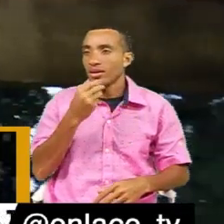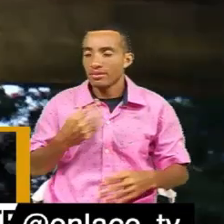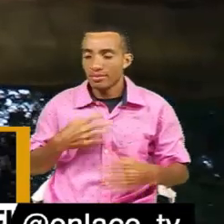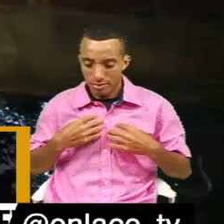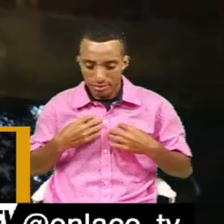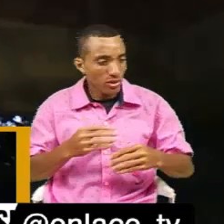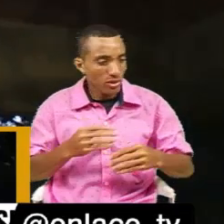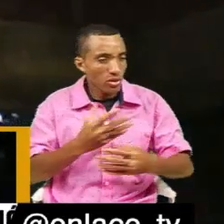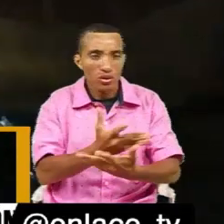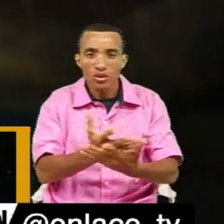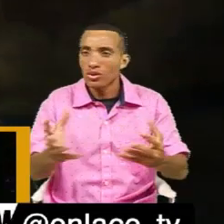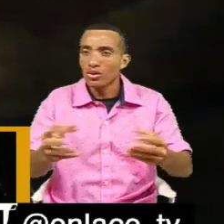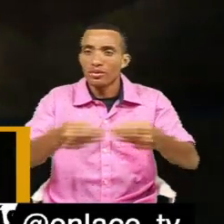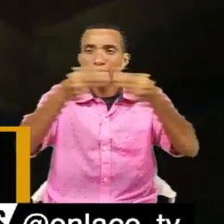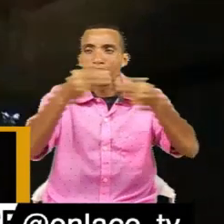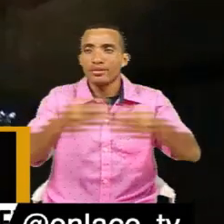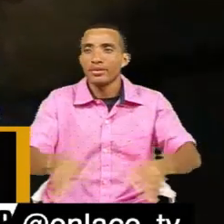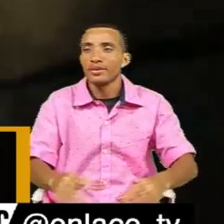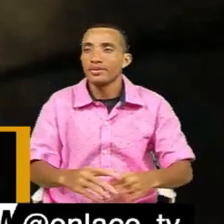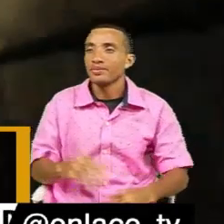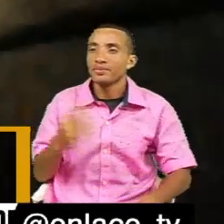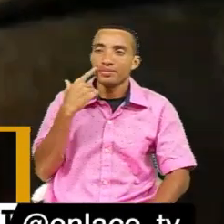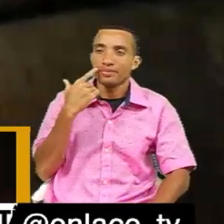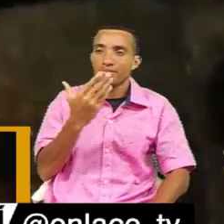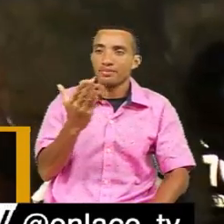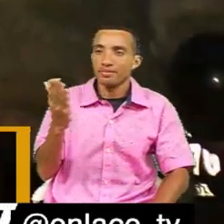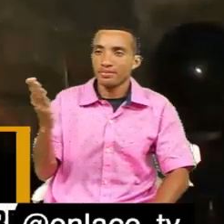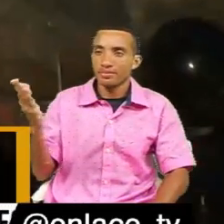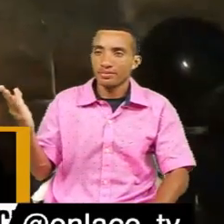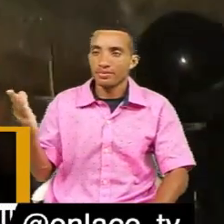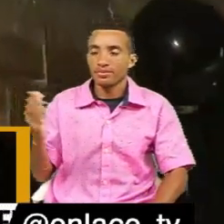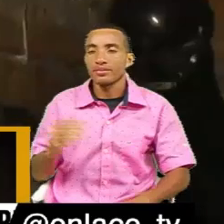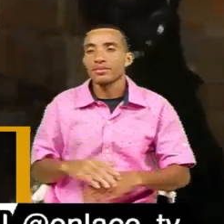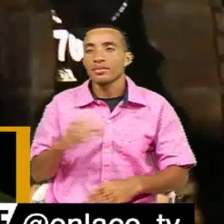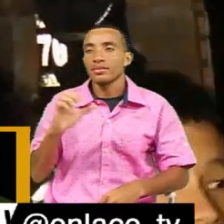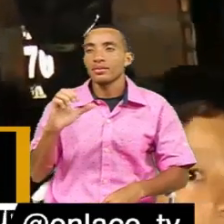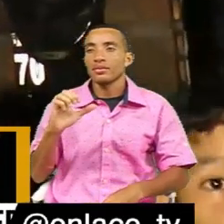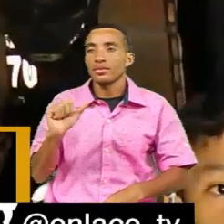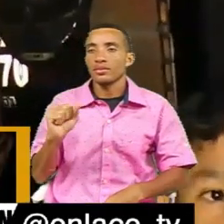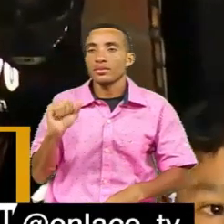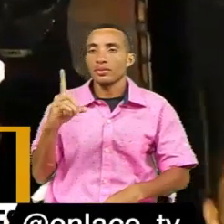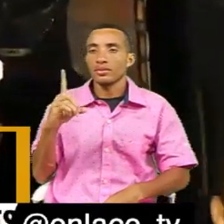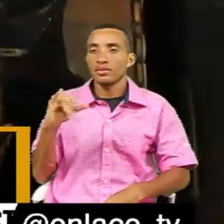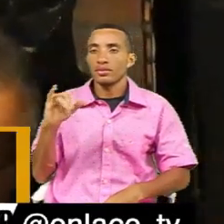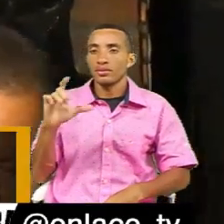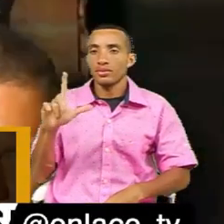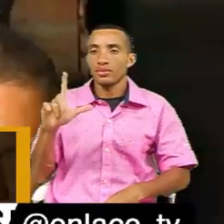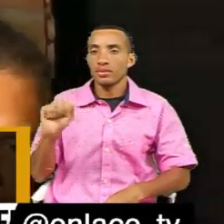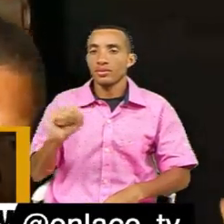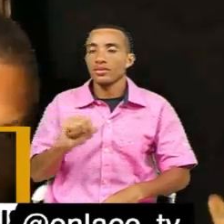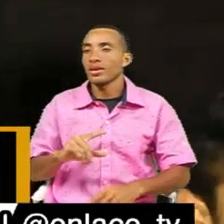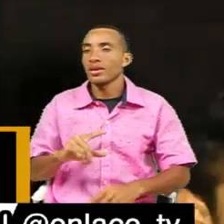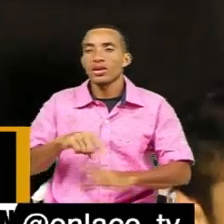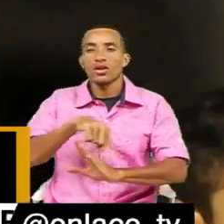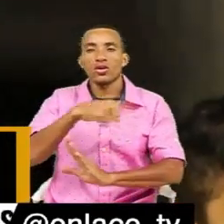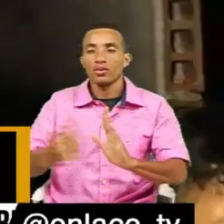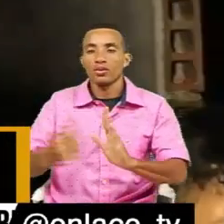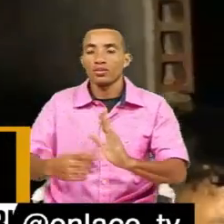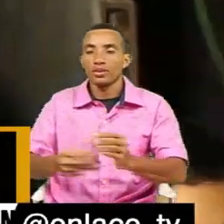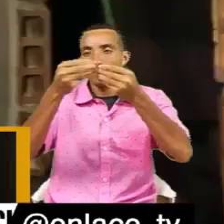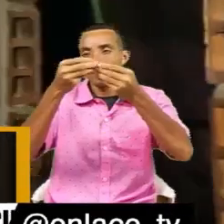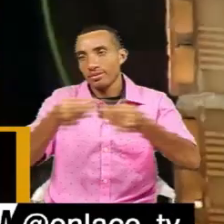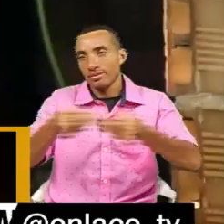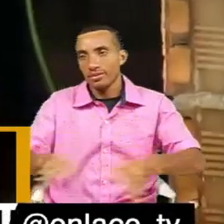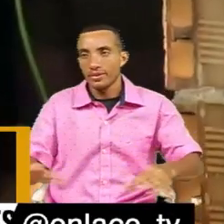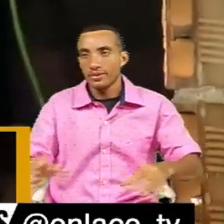nada. Ya lo están viendo ustedes en pantalla, a doña Adiela no le quedó nada de lo que tenía, pues incluso afuera